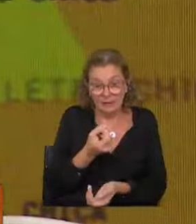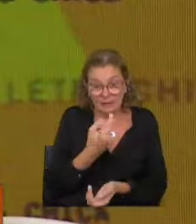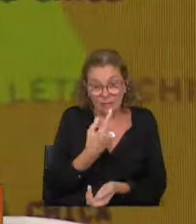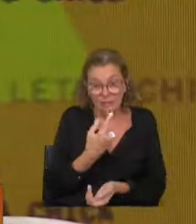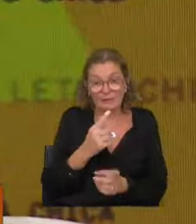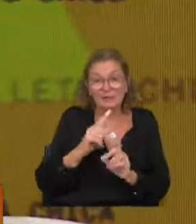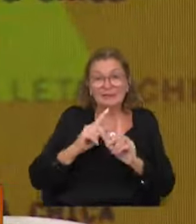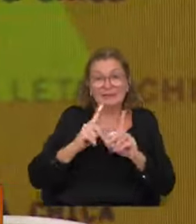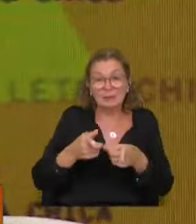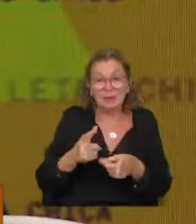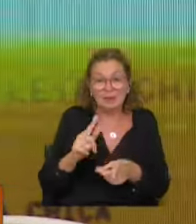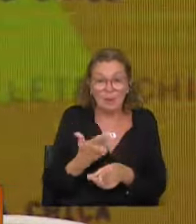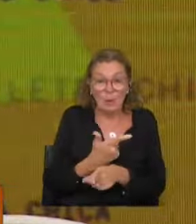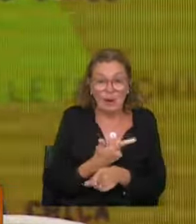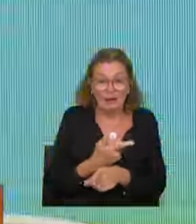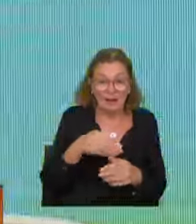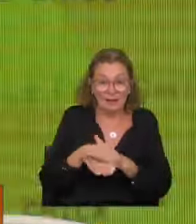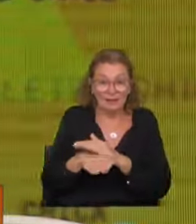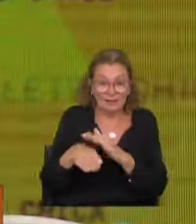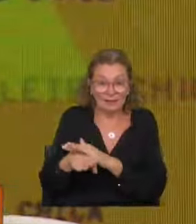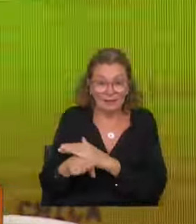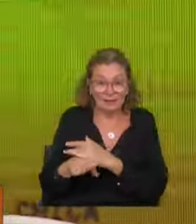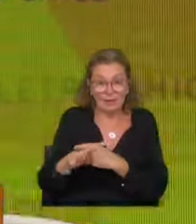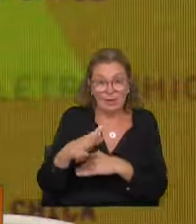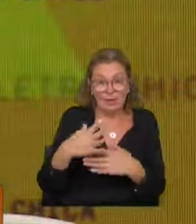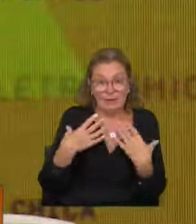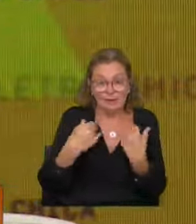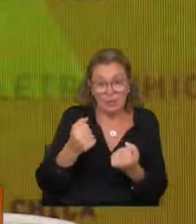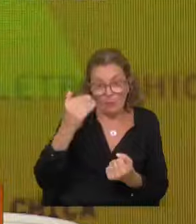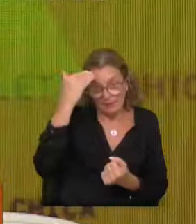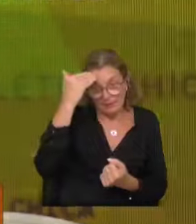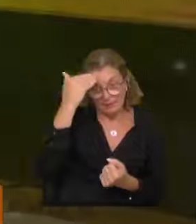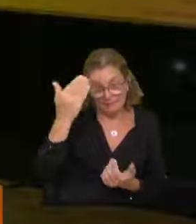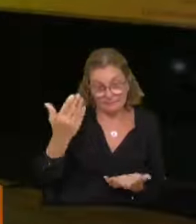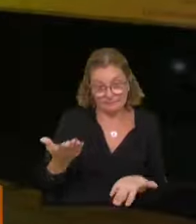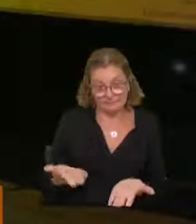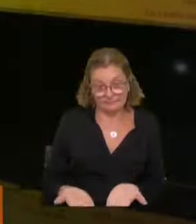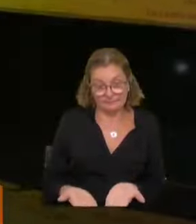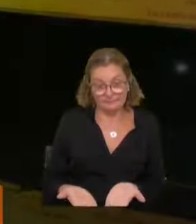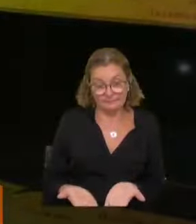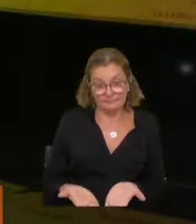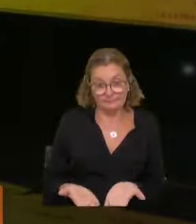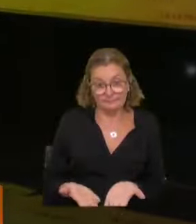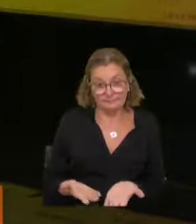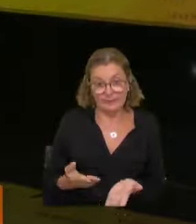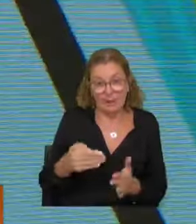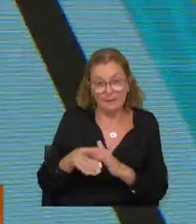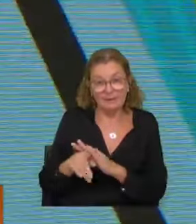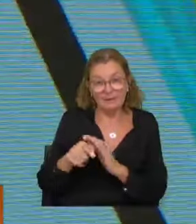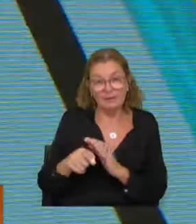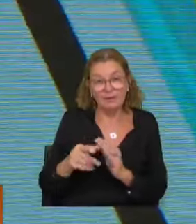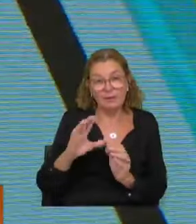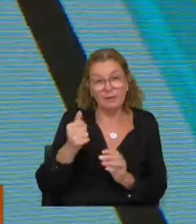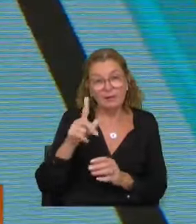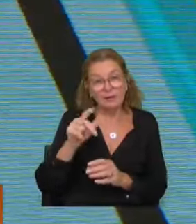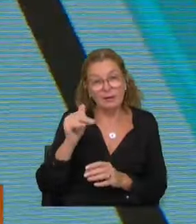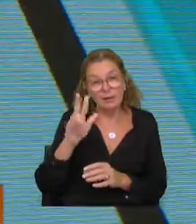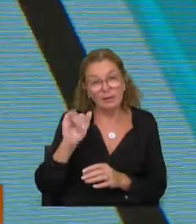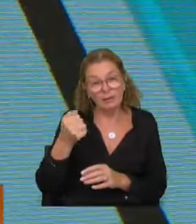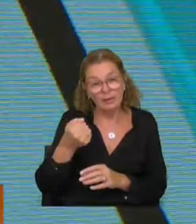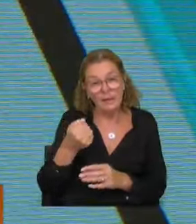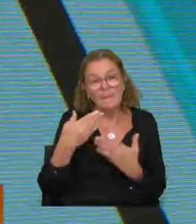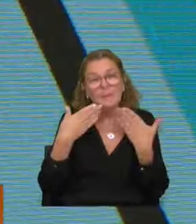paradójicamente no tienen acceso a atención de Salud Mental eh vamos a meternos más en eso pero antes Claudia quería consultarte un